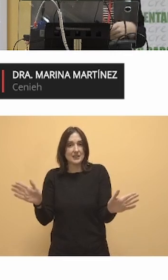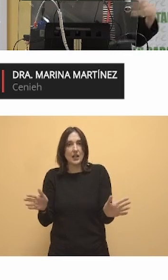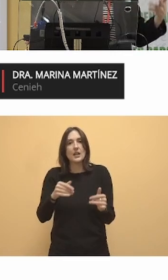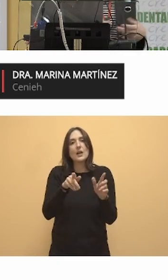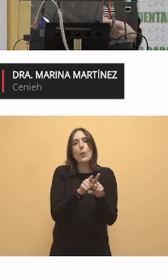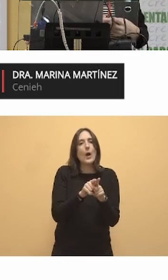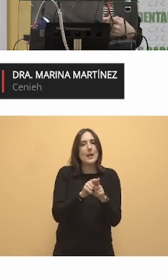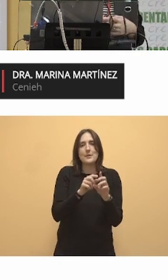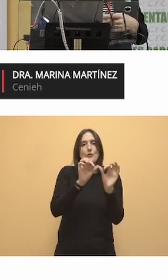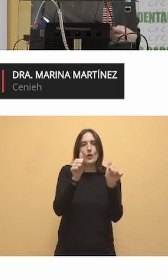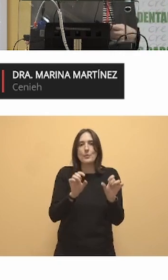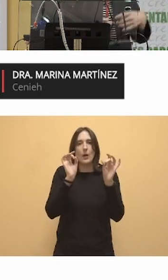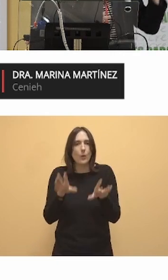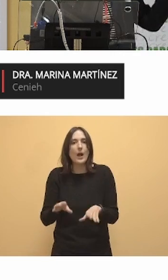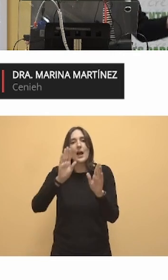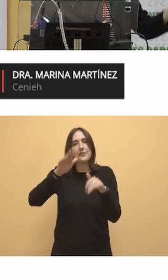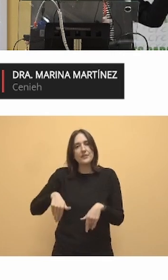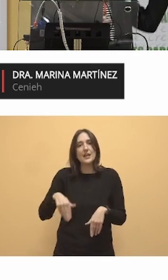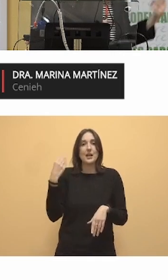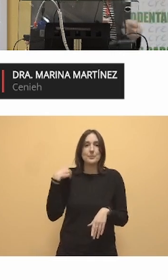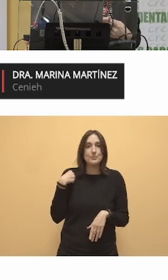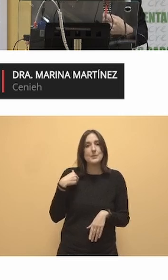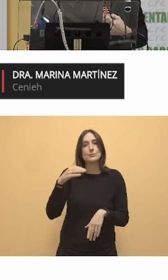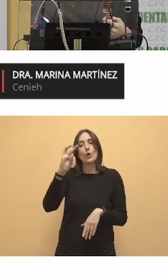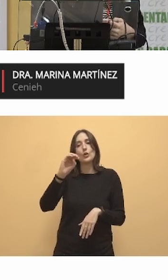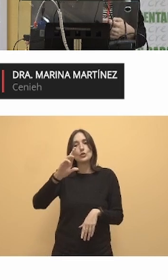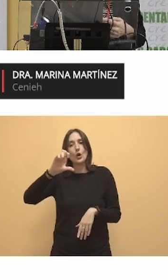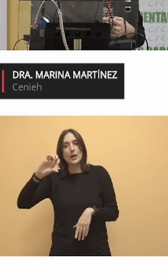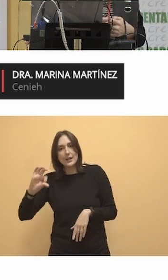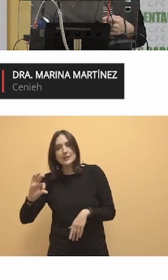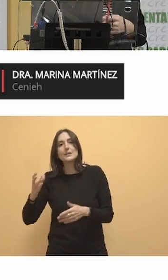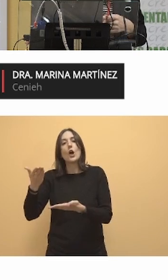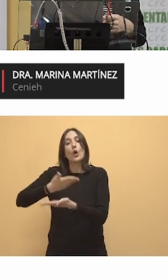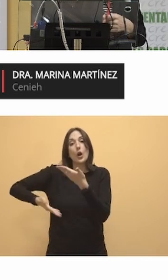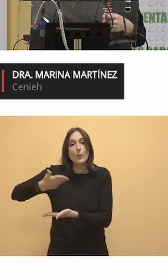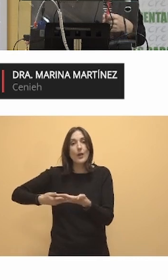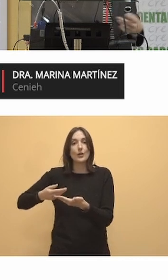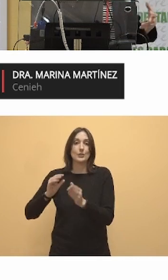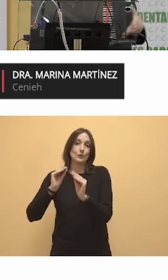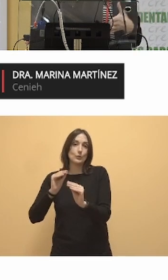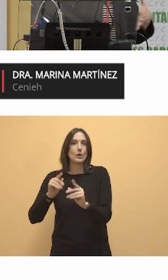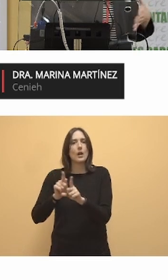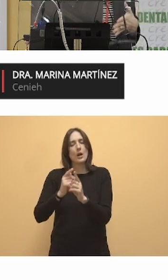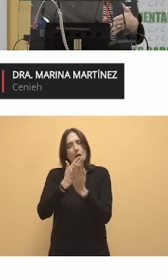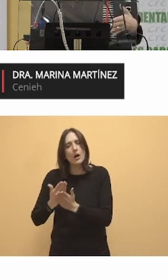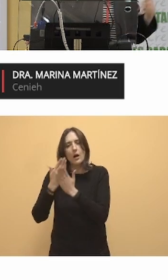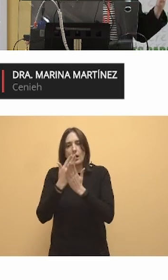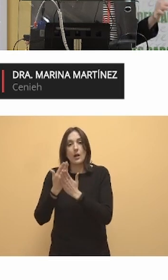lineal. Pues ya Martinón Torres, colaboradores, vieron que efectivamente esas hipótesis